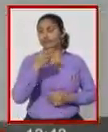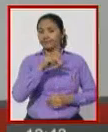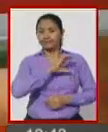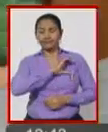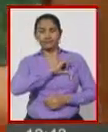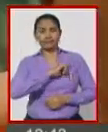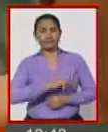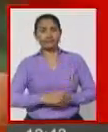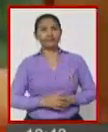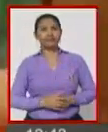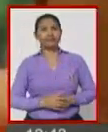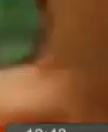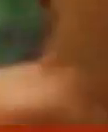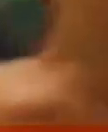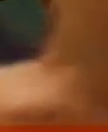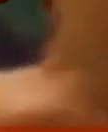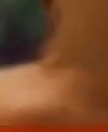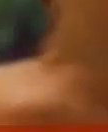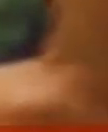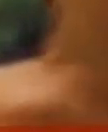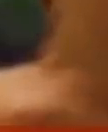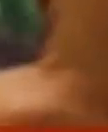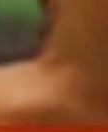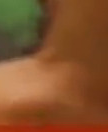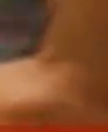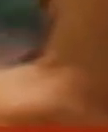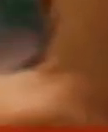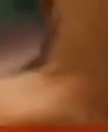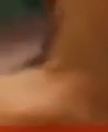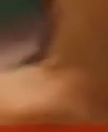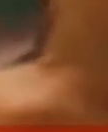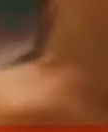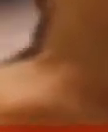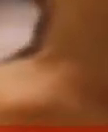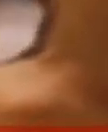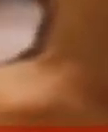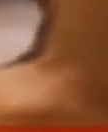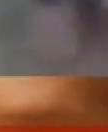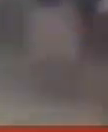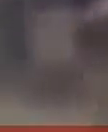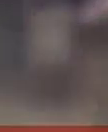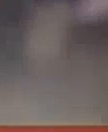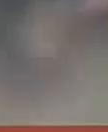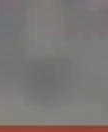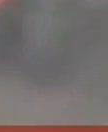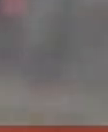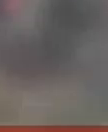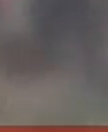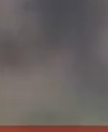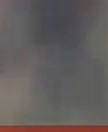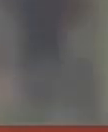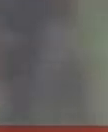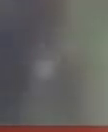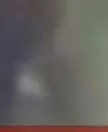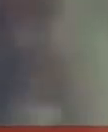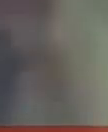DIPROVE. Reporteros al día, porque tú eres parte de la noticia. Envía tus imágenes al WhatsApp